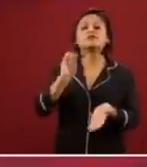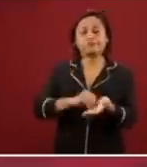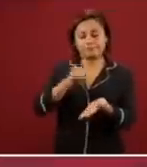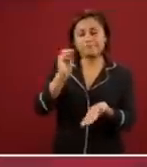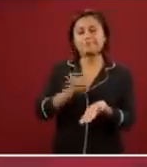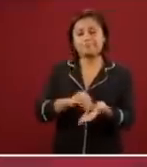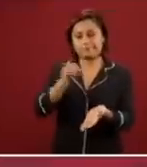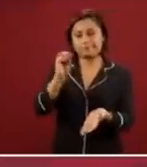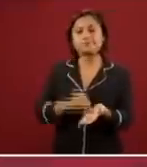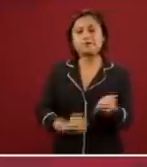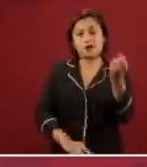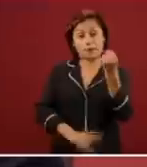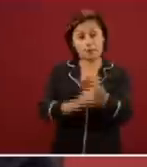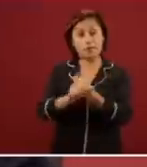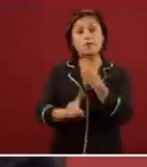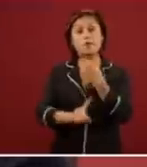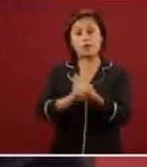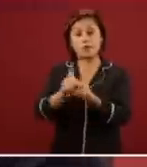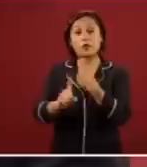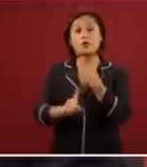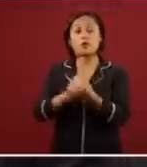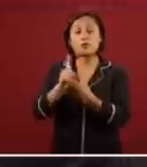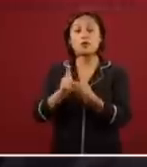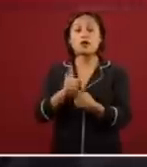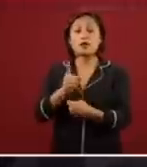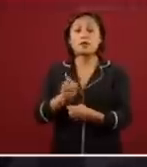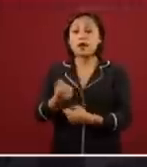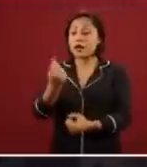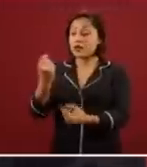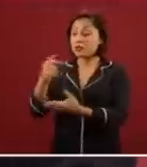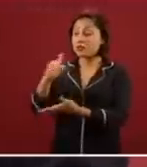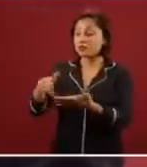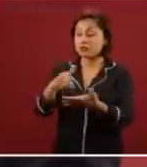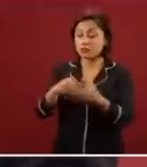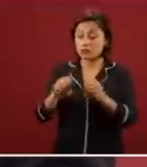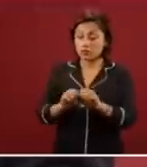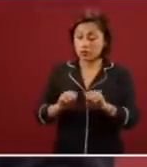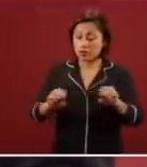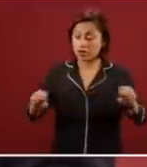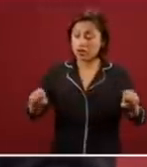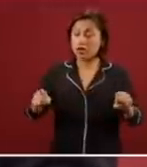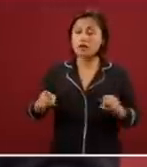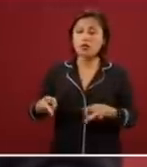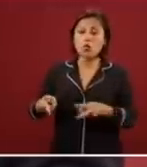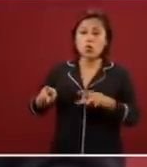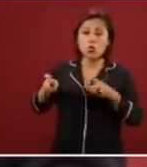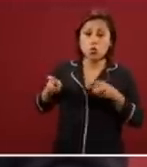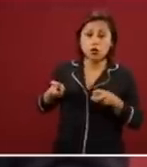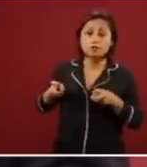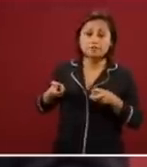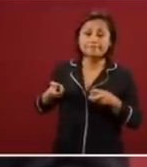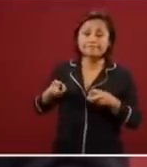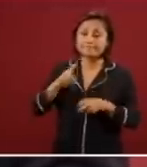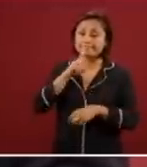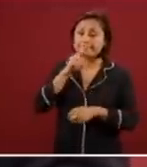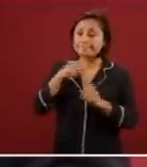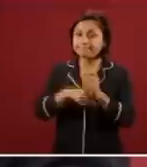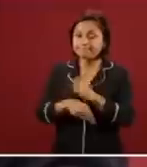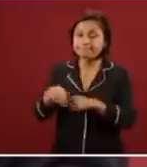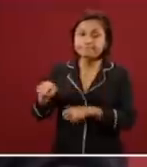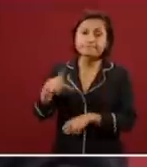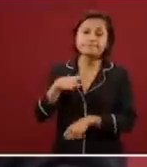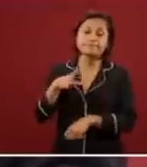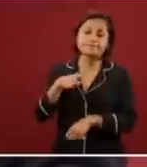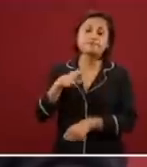bastante problema con las tomas clandestinas en Hidalgo. Es del